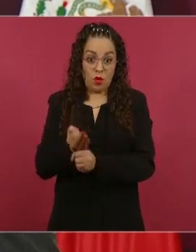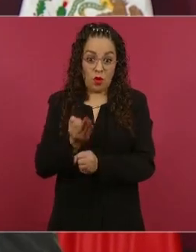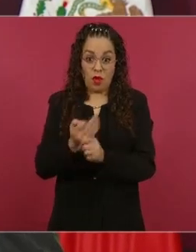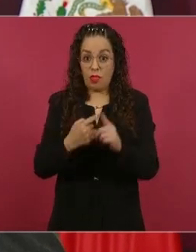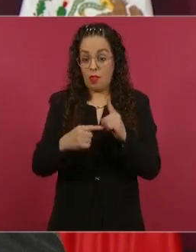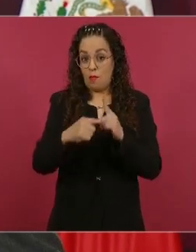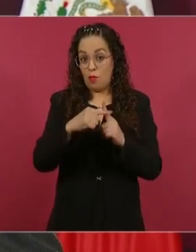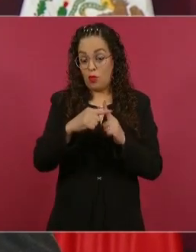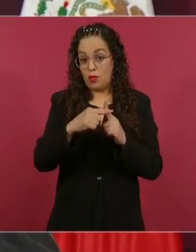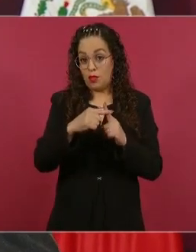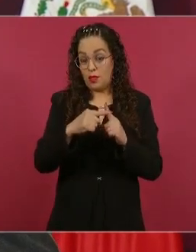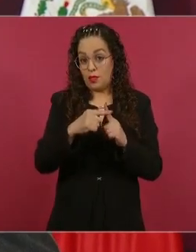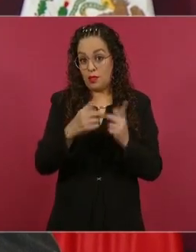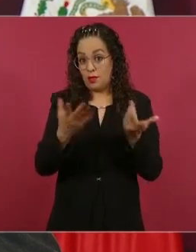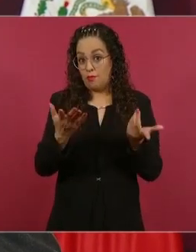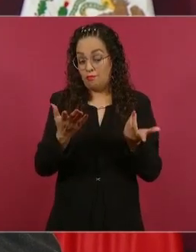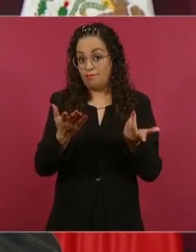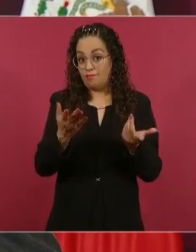bueno para todos.